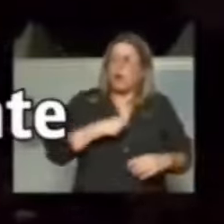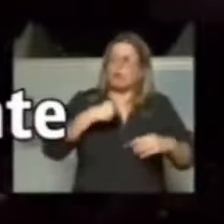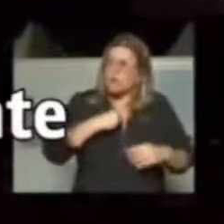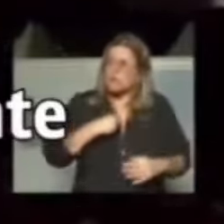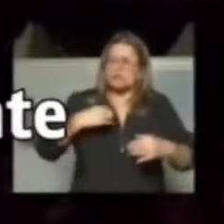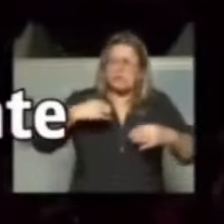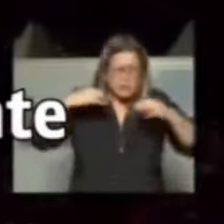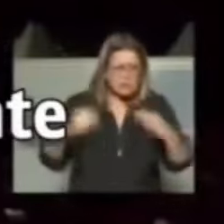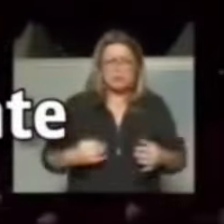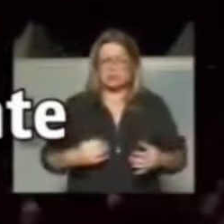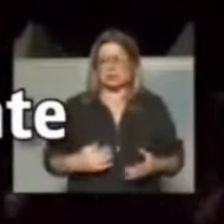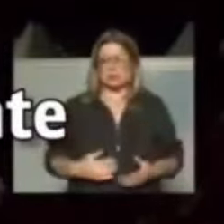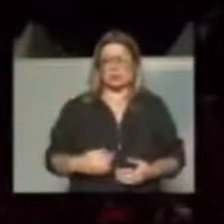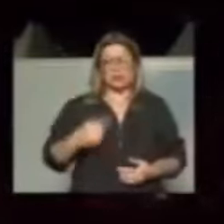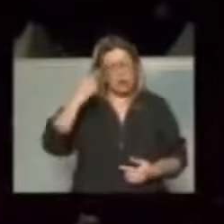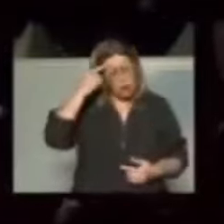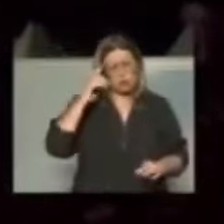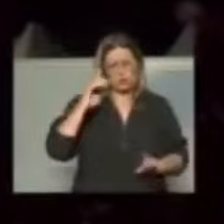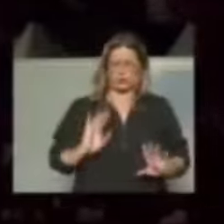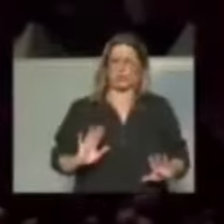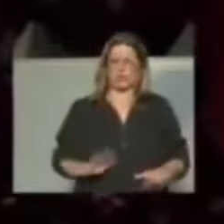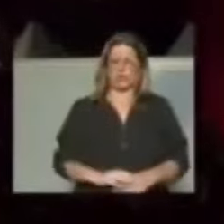convenci consente